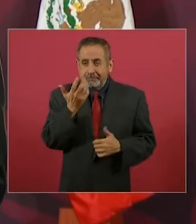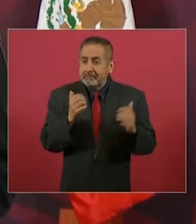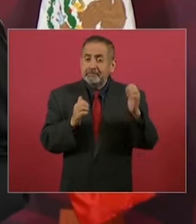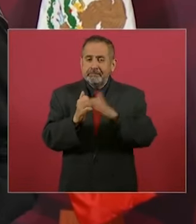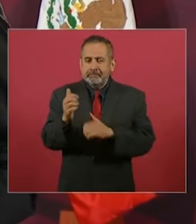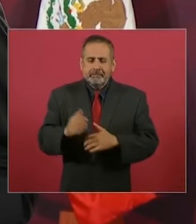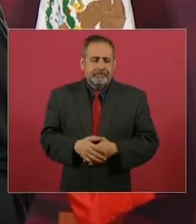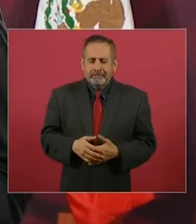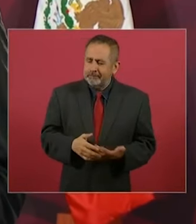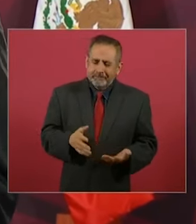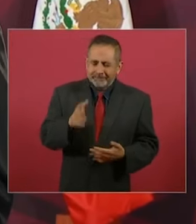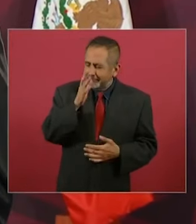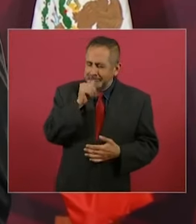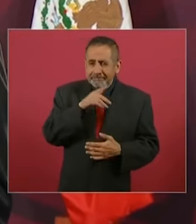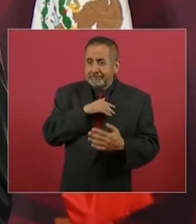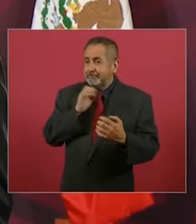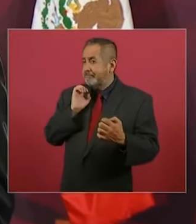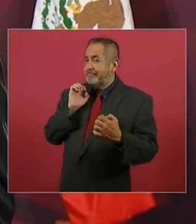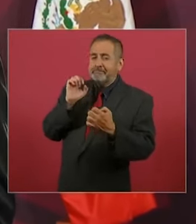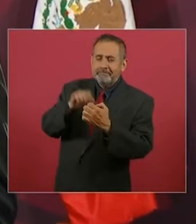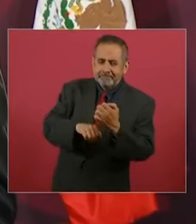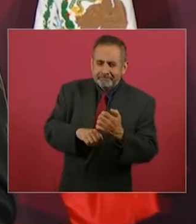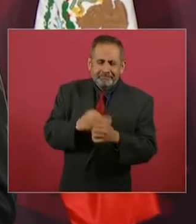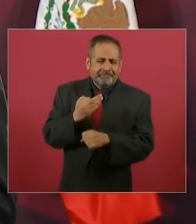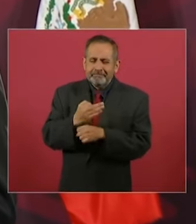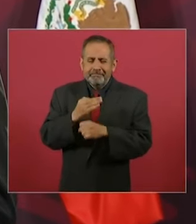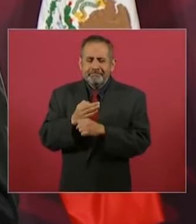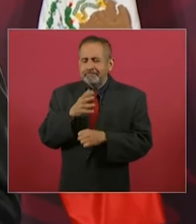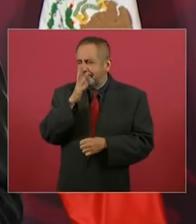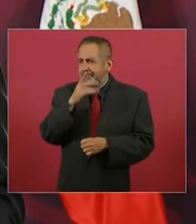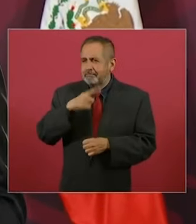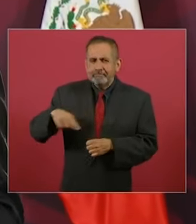Es que no se puede ya a estas alturas